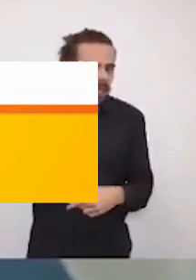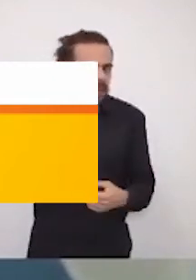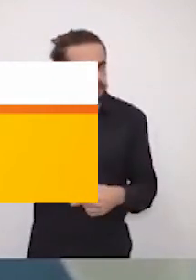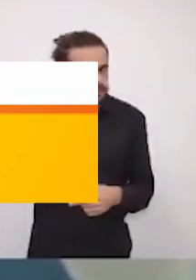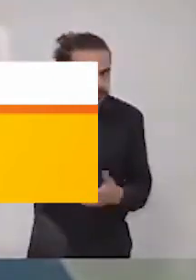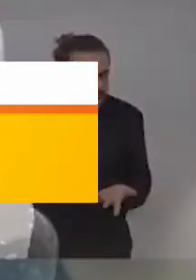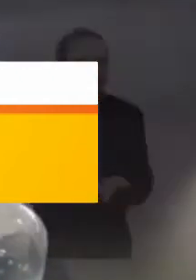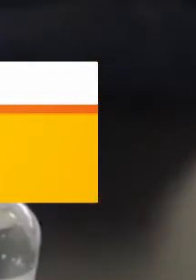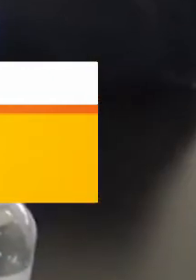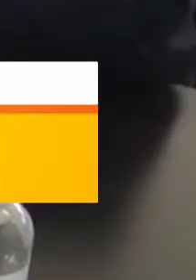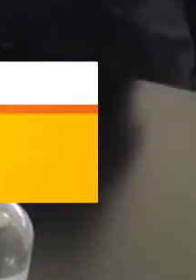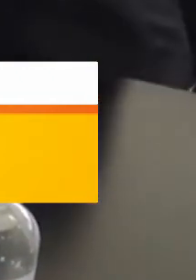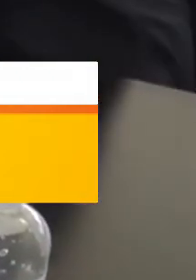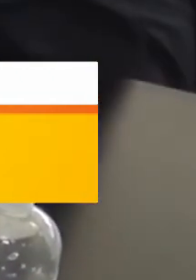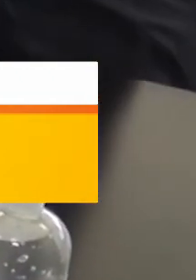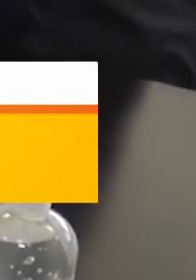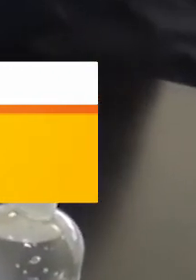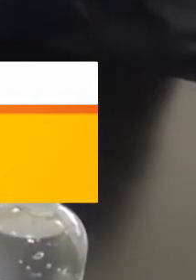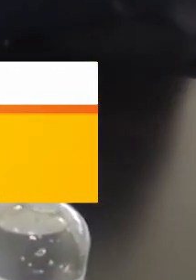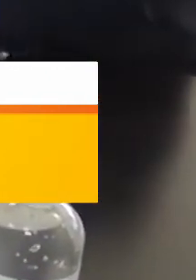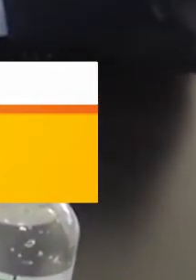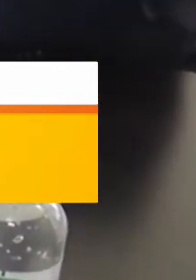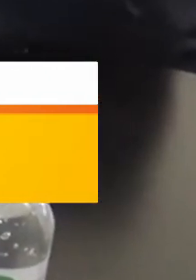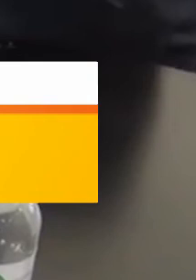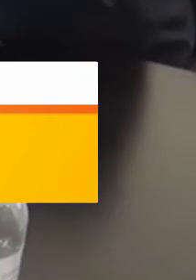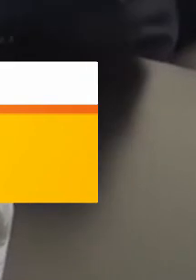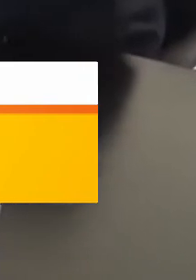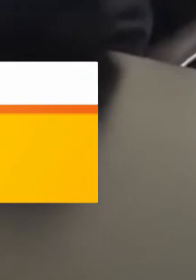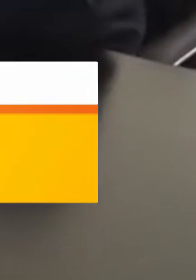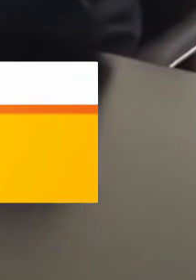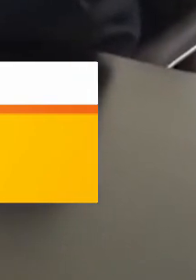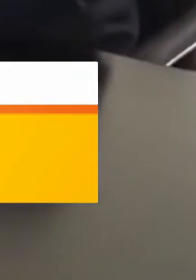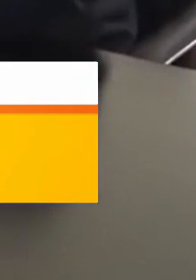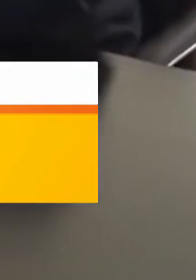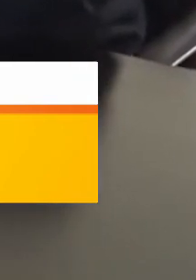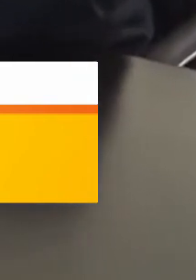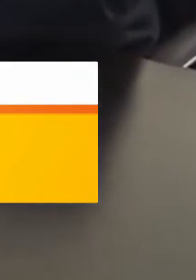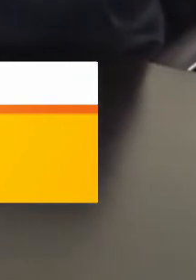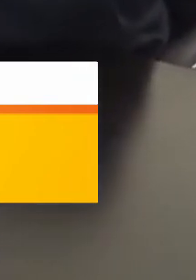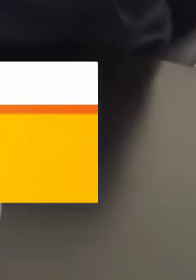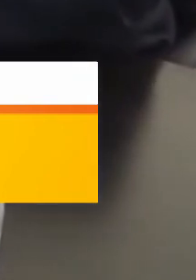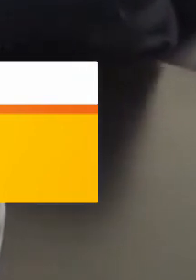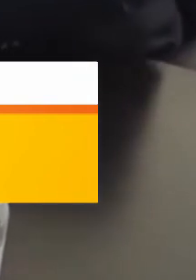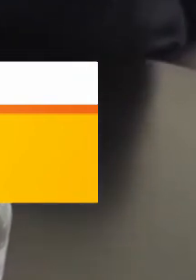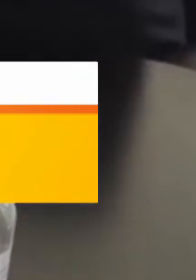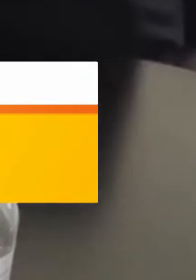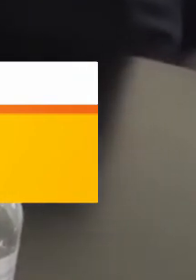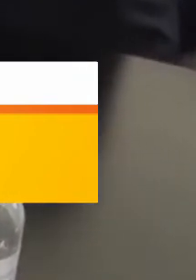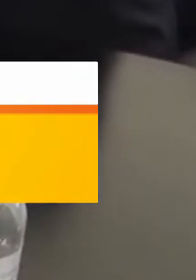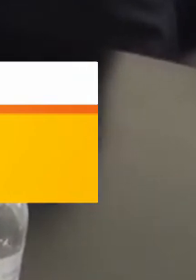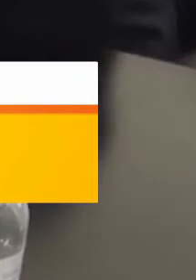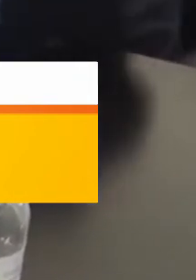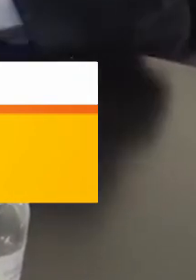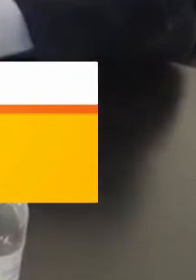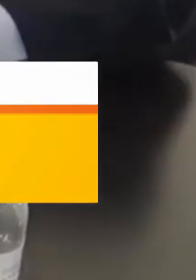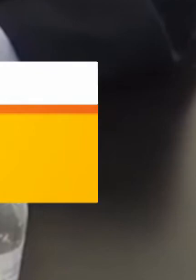los otros, no solo cuidarse uno, pero bueno. Así que yo también hago énfasis, ¿no?, en que hay una etapa que todavía estamos transitando, que no